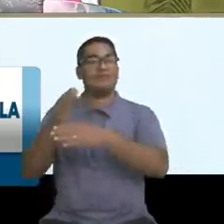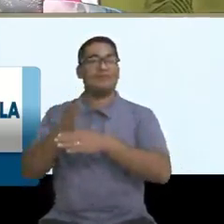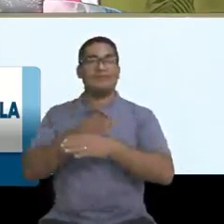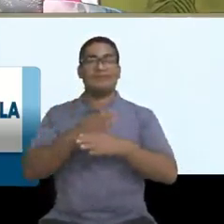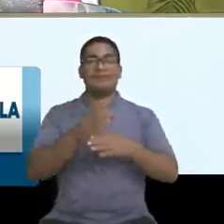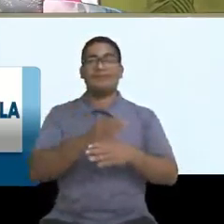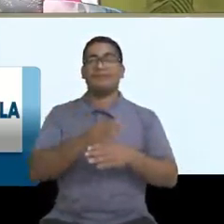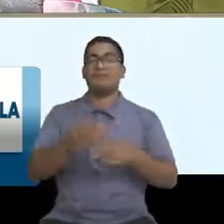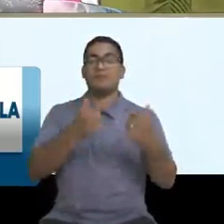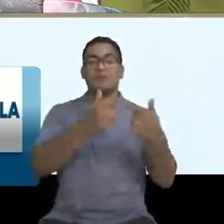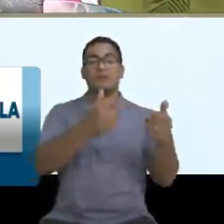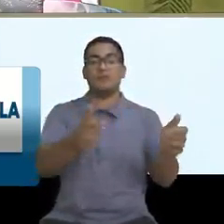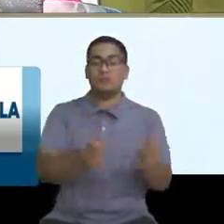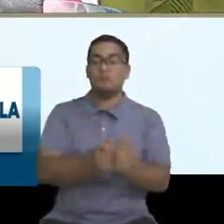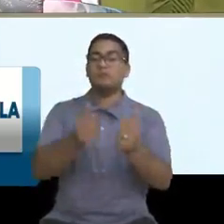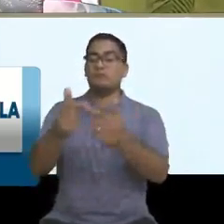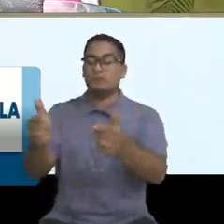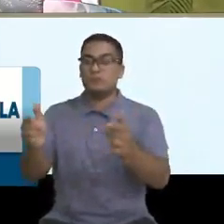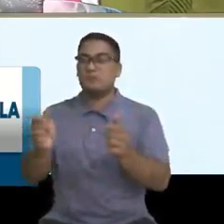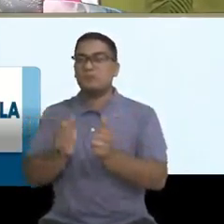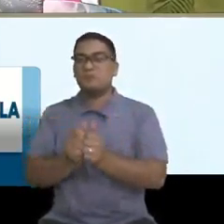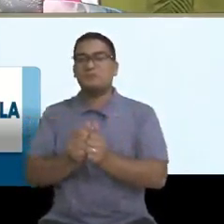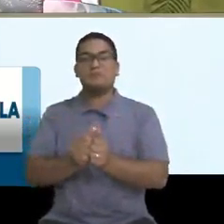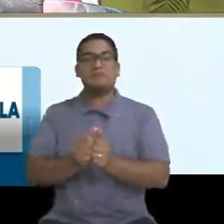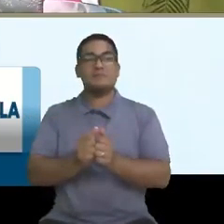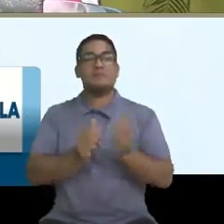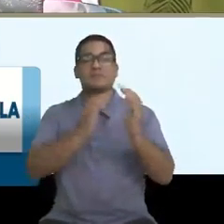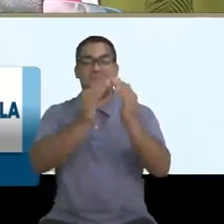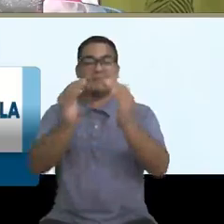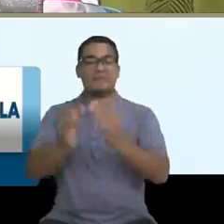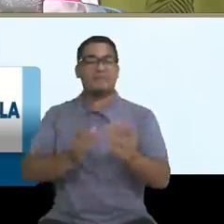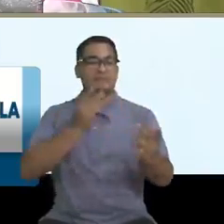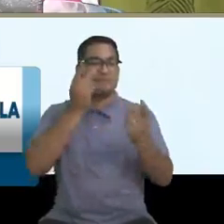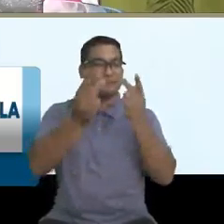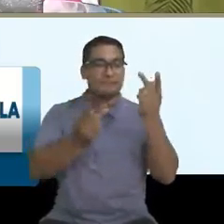equipos. Tenemos a los compañeros de estadística, compañeros de